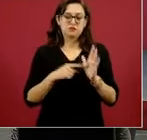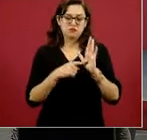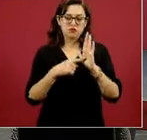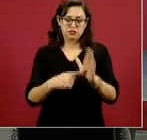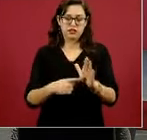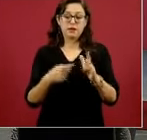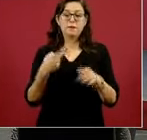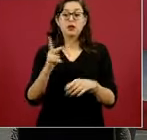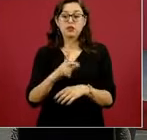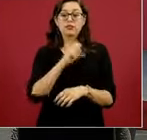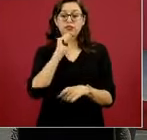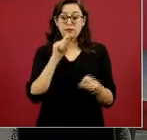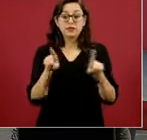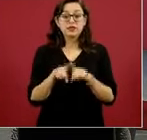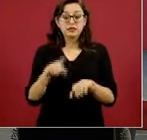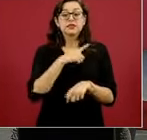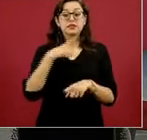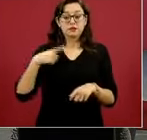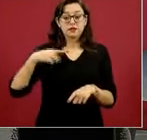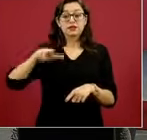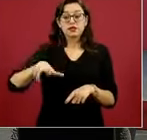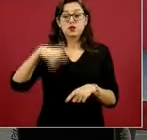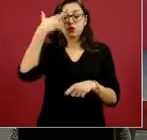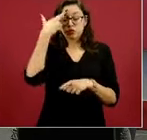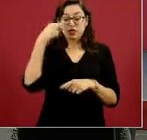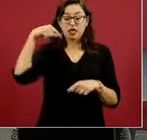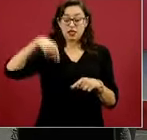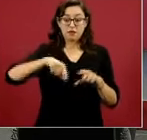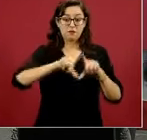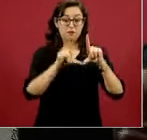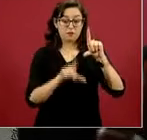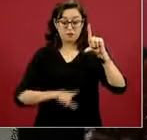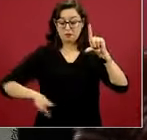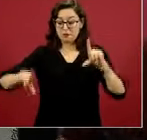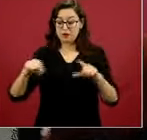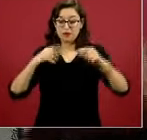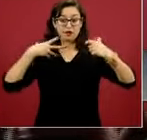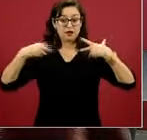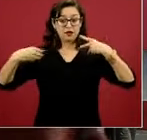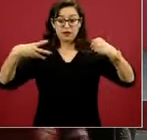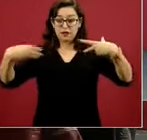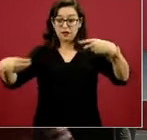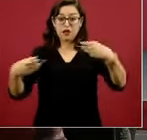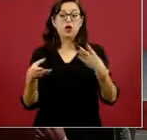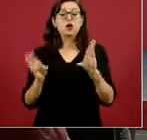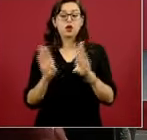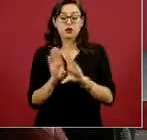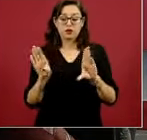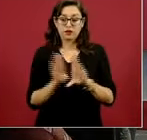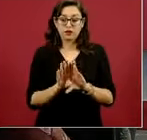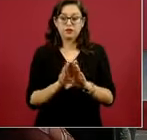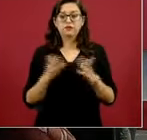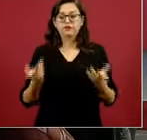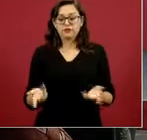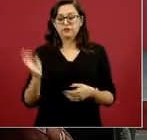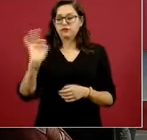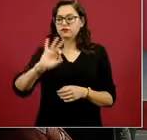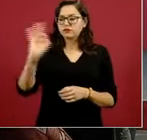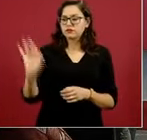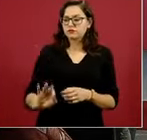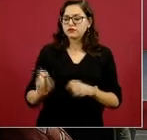un indicador que ha sido muy útil para ver la evolución de la epidemia es precisamente la positividad